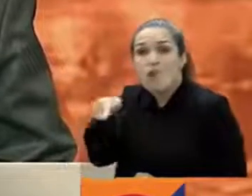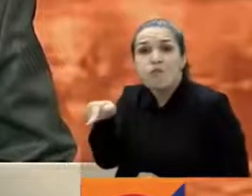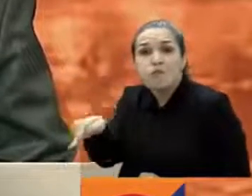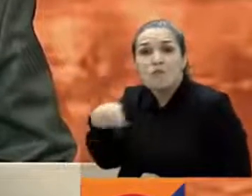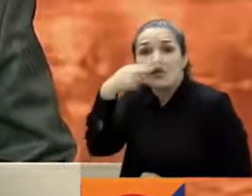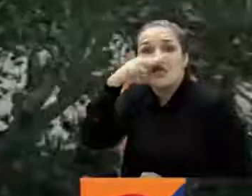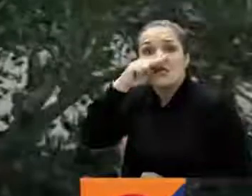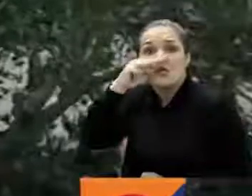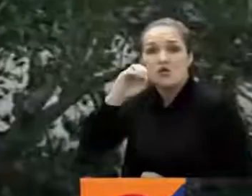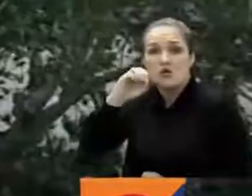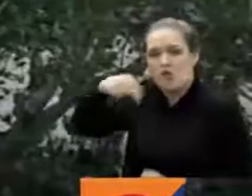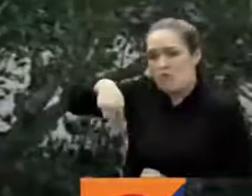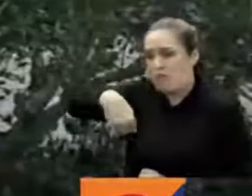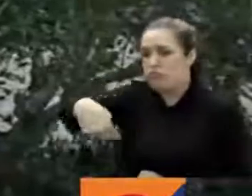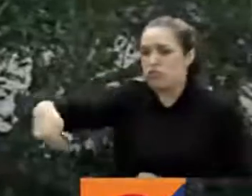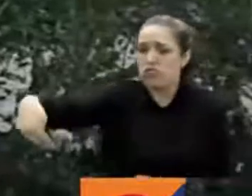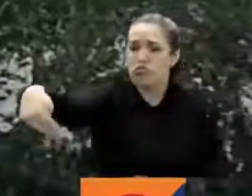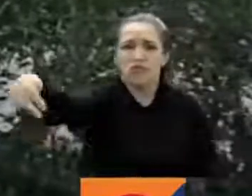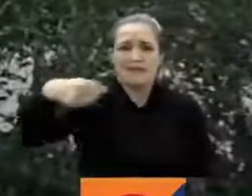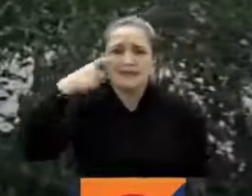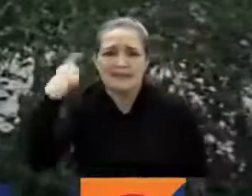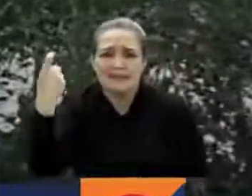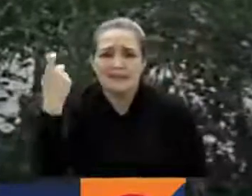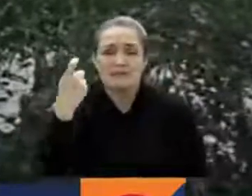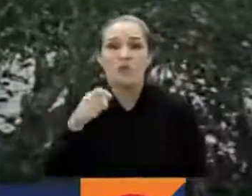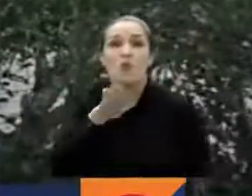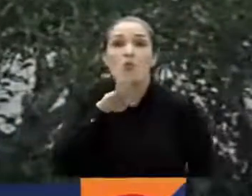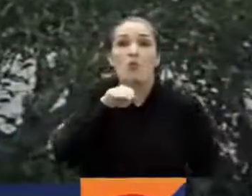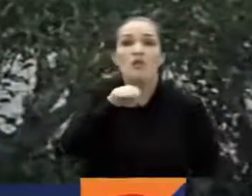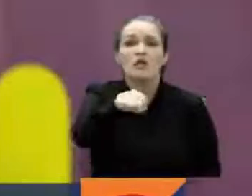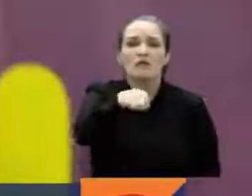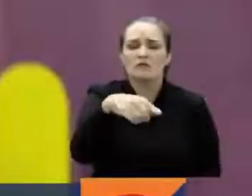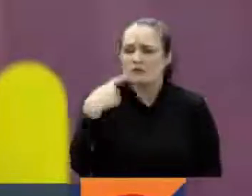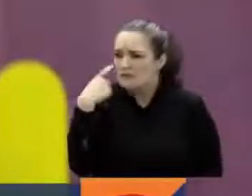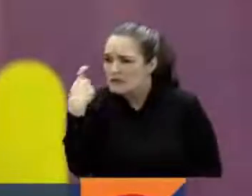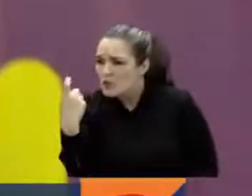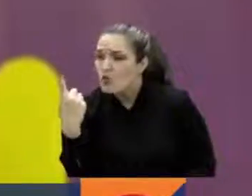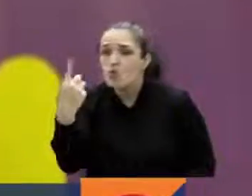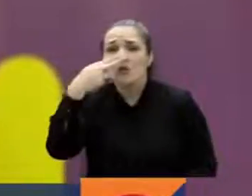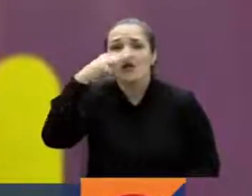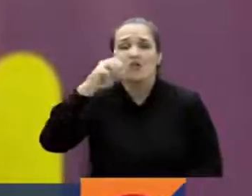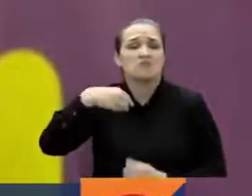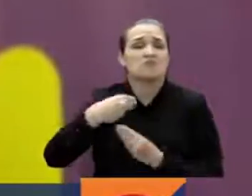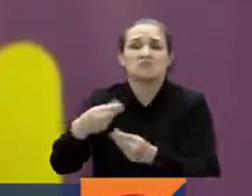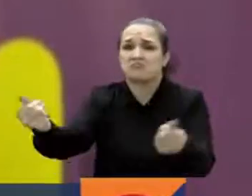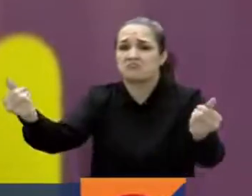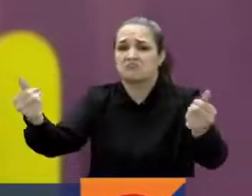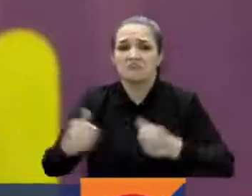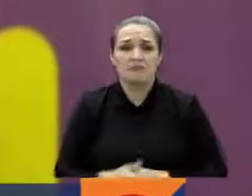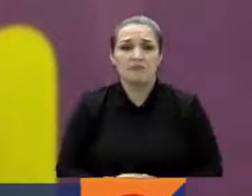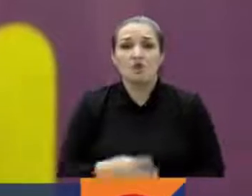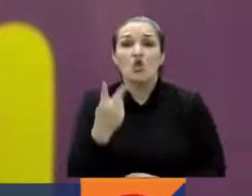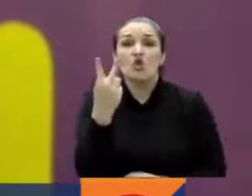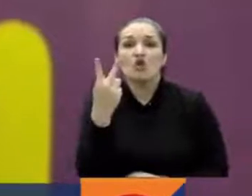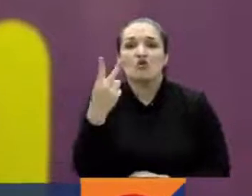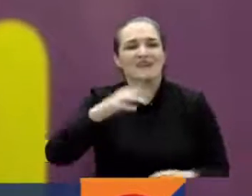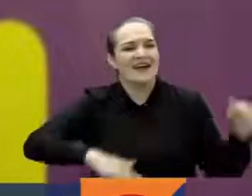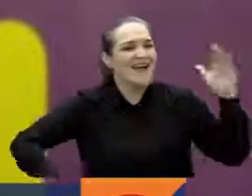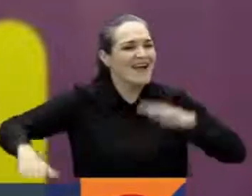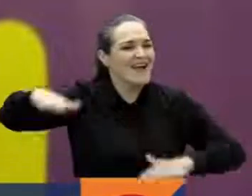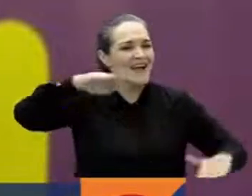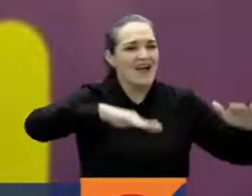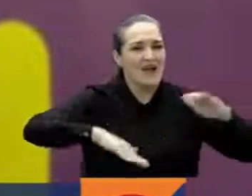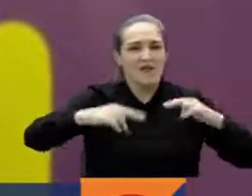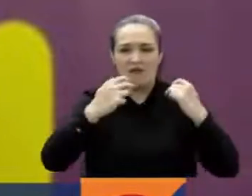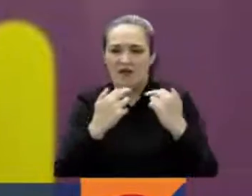de agua. En Buenaventura, la fuerza del agua arrastró a un menor de edad. Pues 2 de ellos se pusieron a nadar y uno de ellos pues fue arrasado por